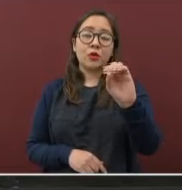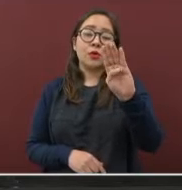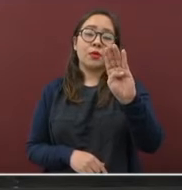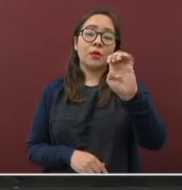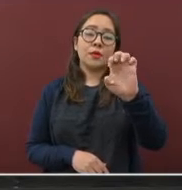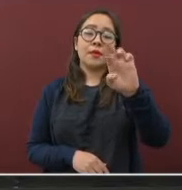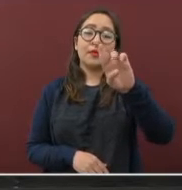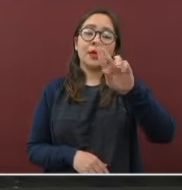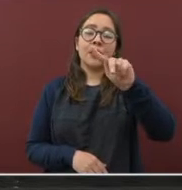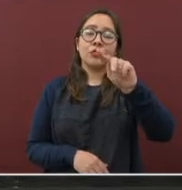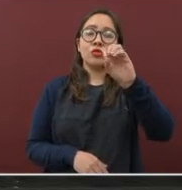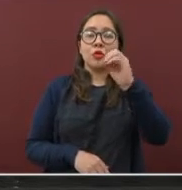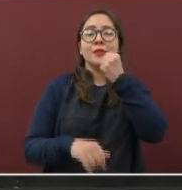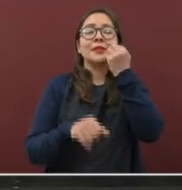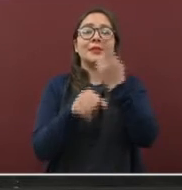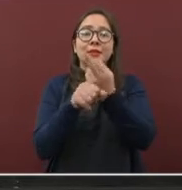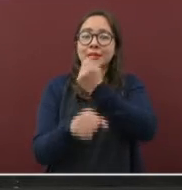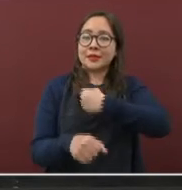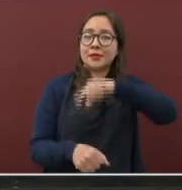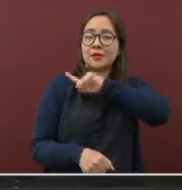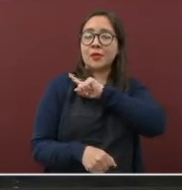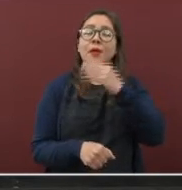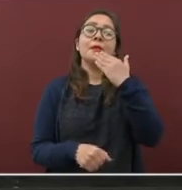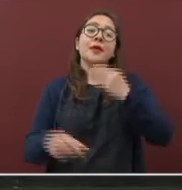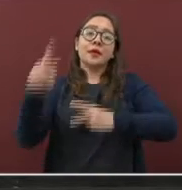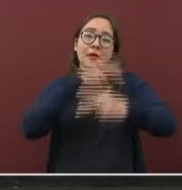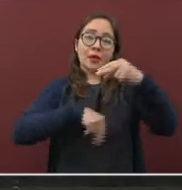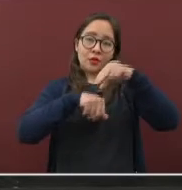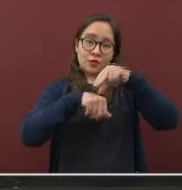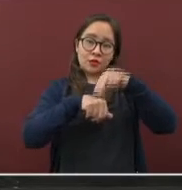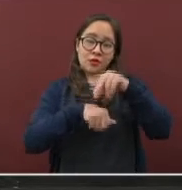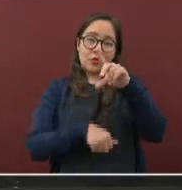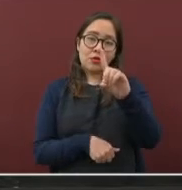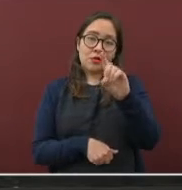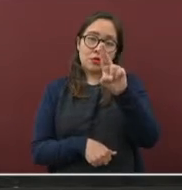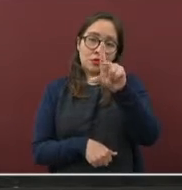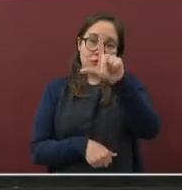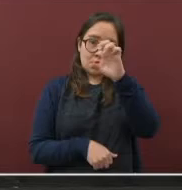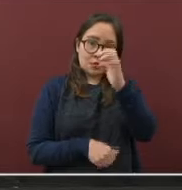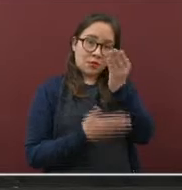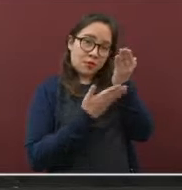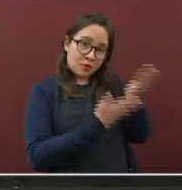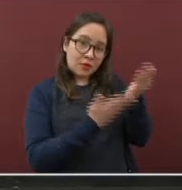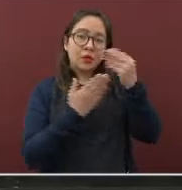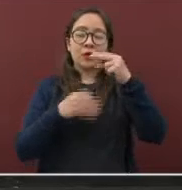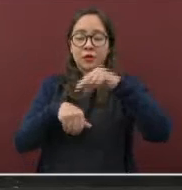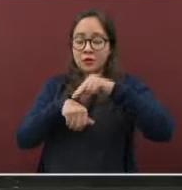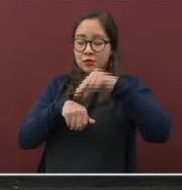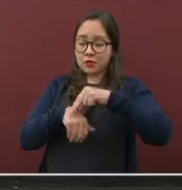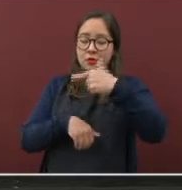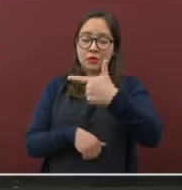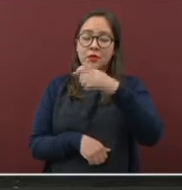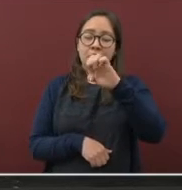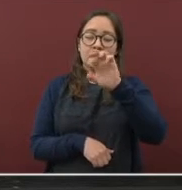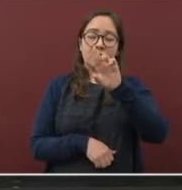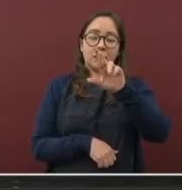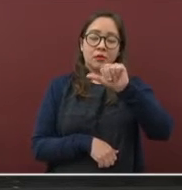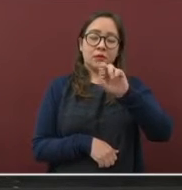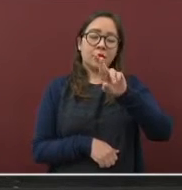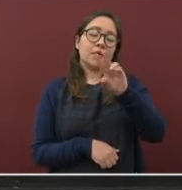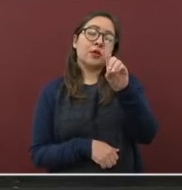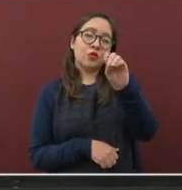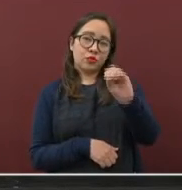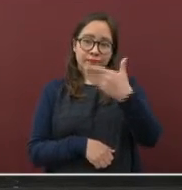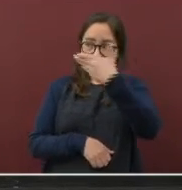los secretarios de salud doy la bienvenida a la doctora dulce maría espejo guevara y al doctor gerardo montalvo ávila con